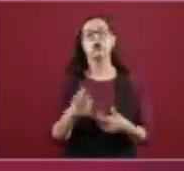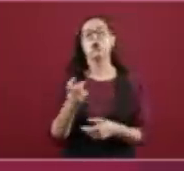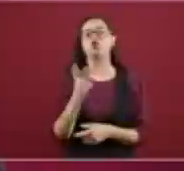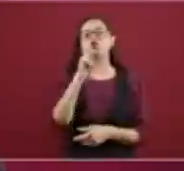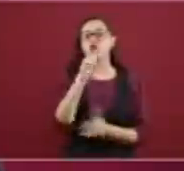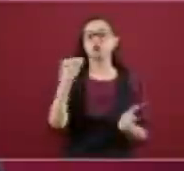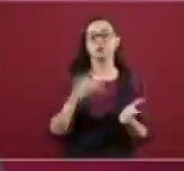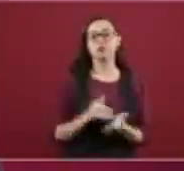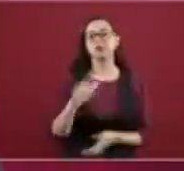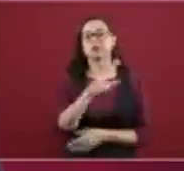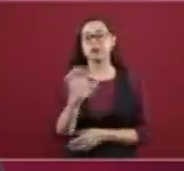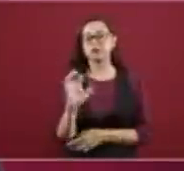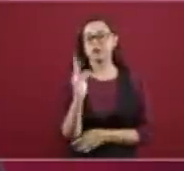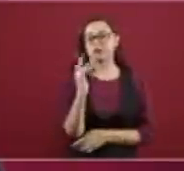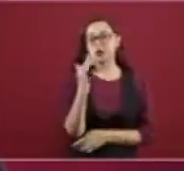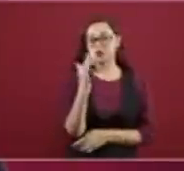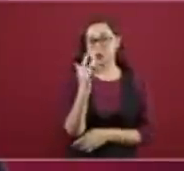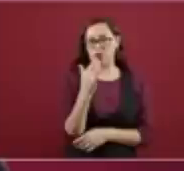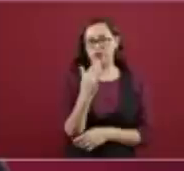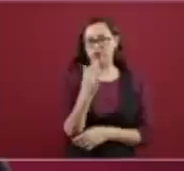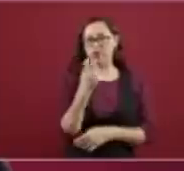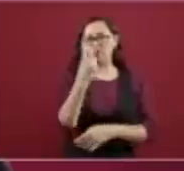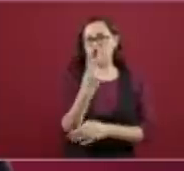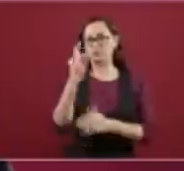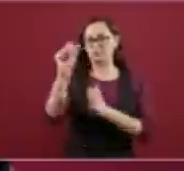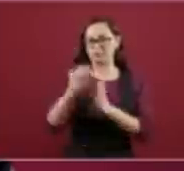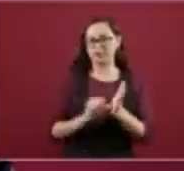2,550 pesos bimestrales.